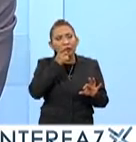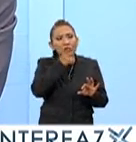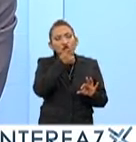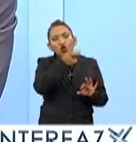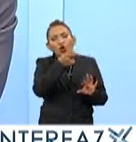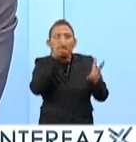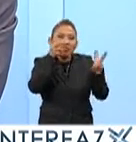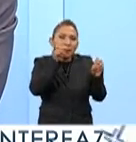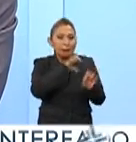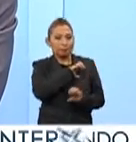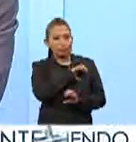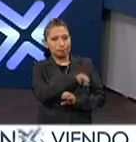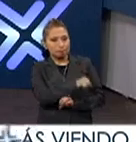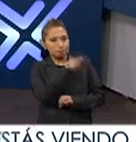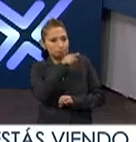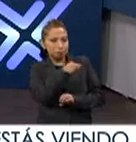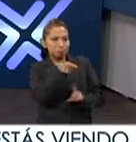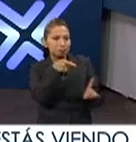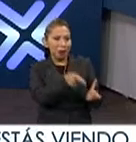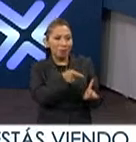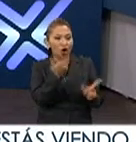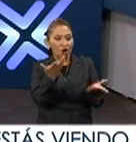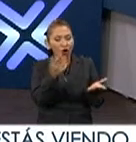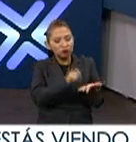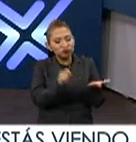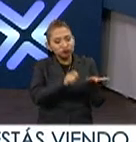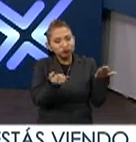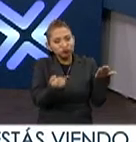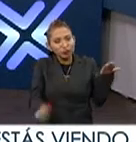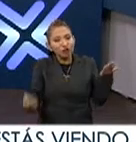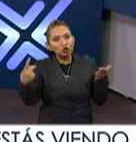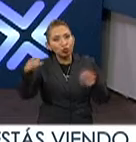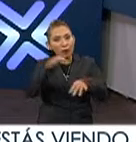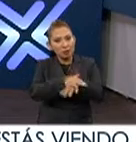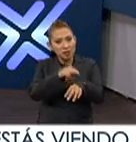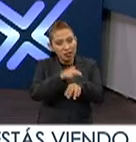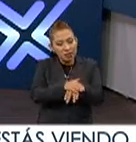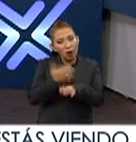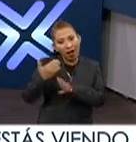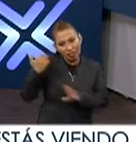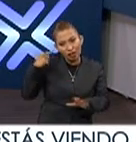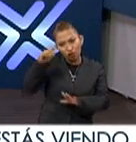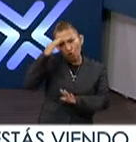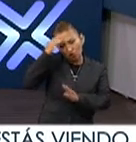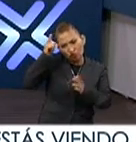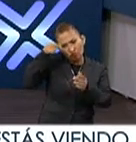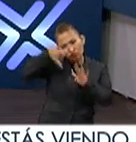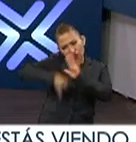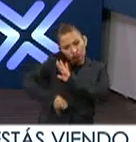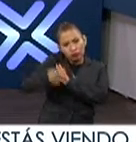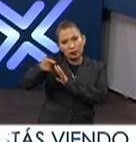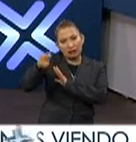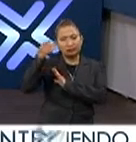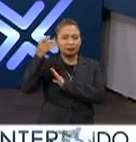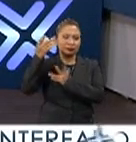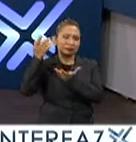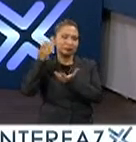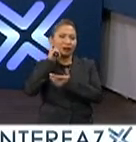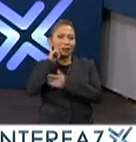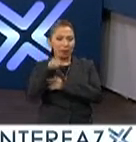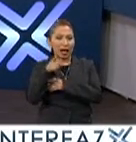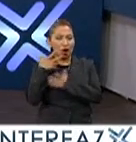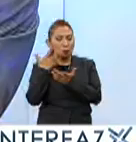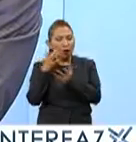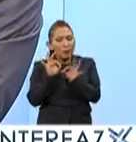uno de tus temas favoritos, es uno de tus escritores favoritos, fue tu amigo, fue una persona que conociste bien y creo que además